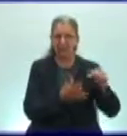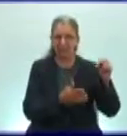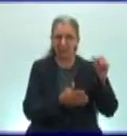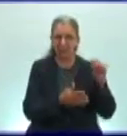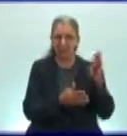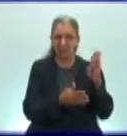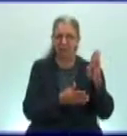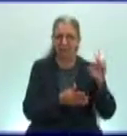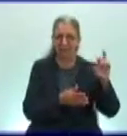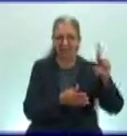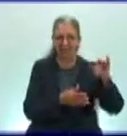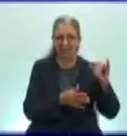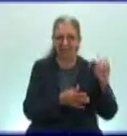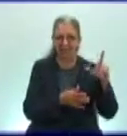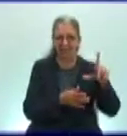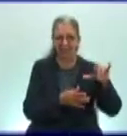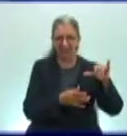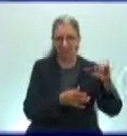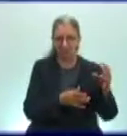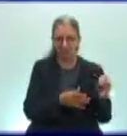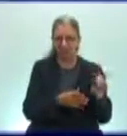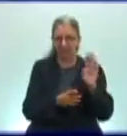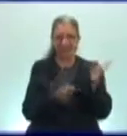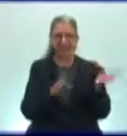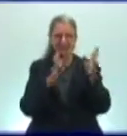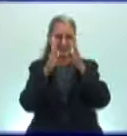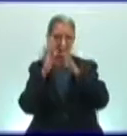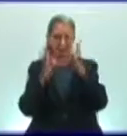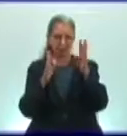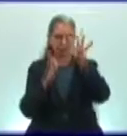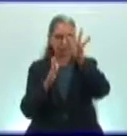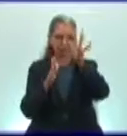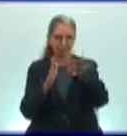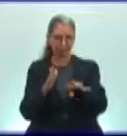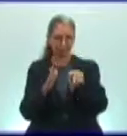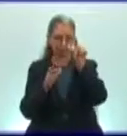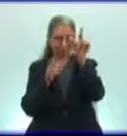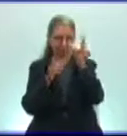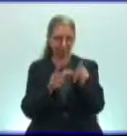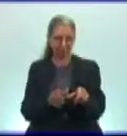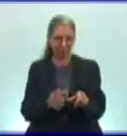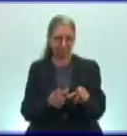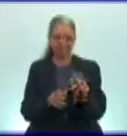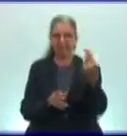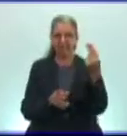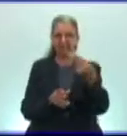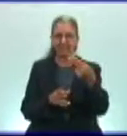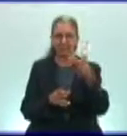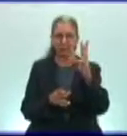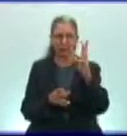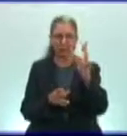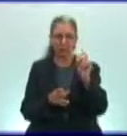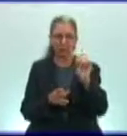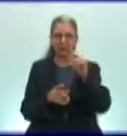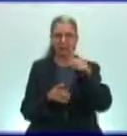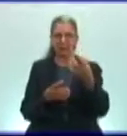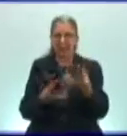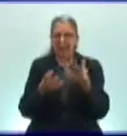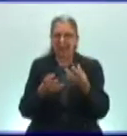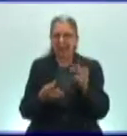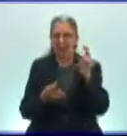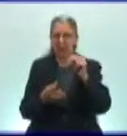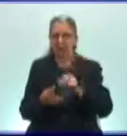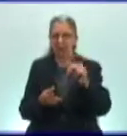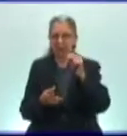berilio. En la segunda columna tenemos el número de protones, después su carga nuclear,